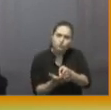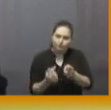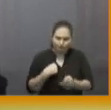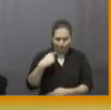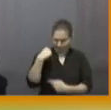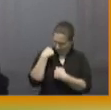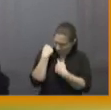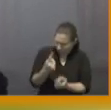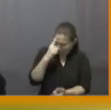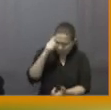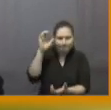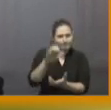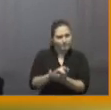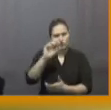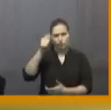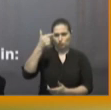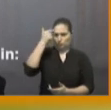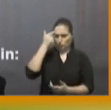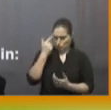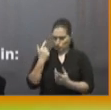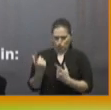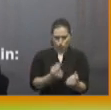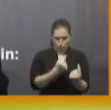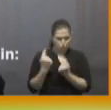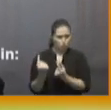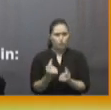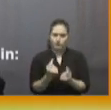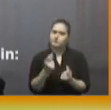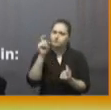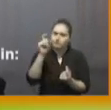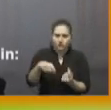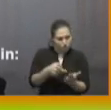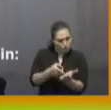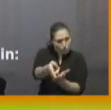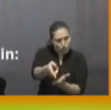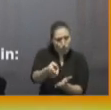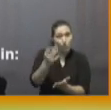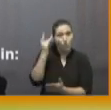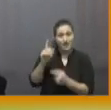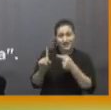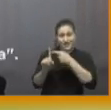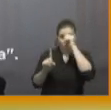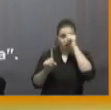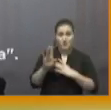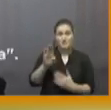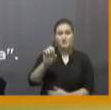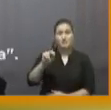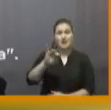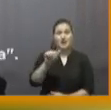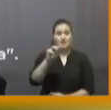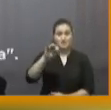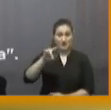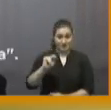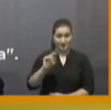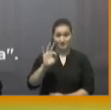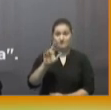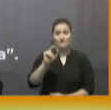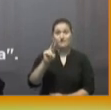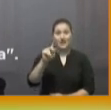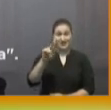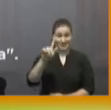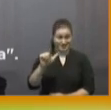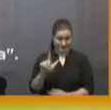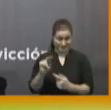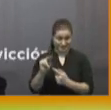eh digamos la falta en cierto modo dejada por la reforma fiscal